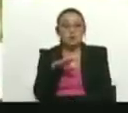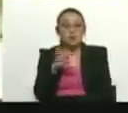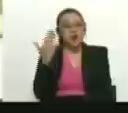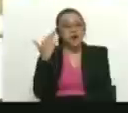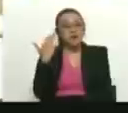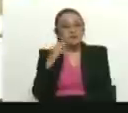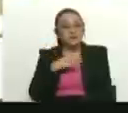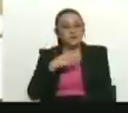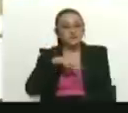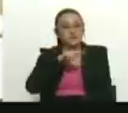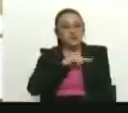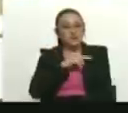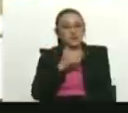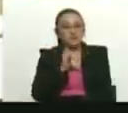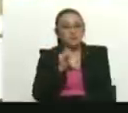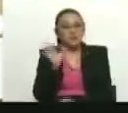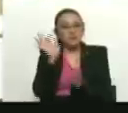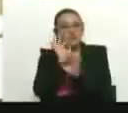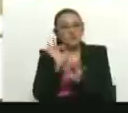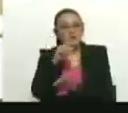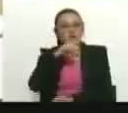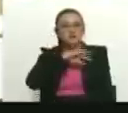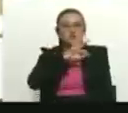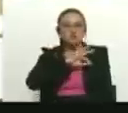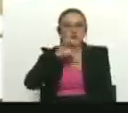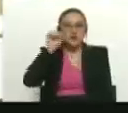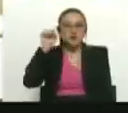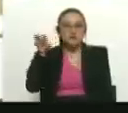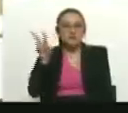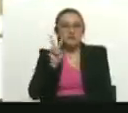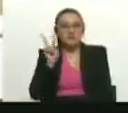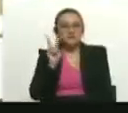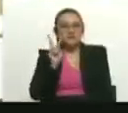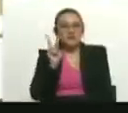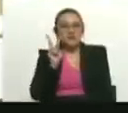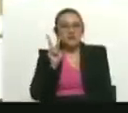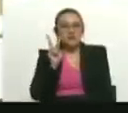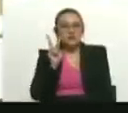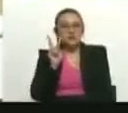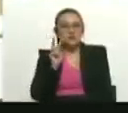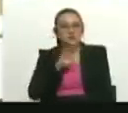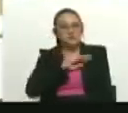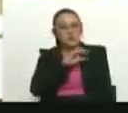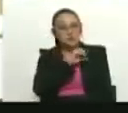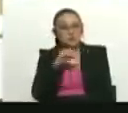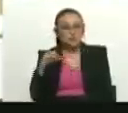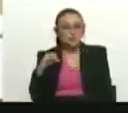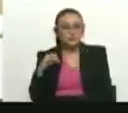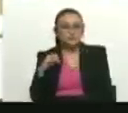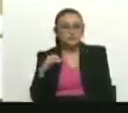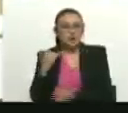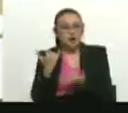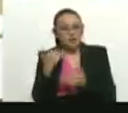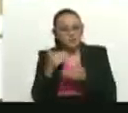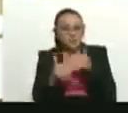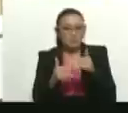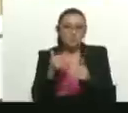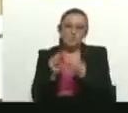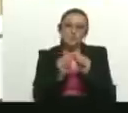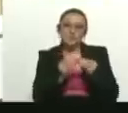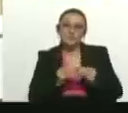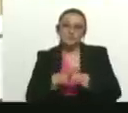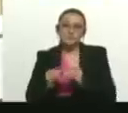tuvimos en el modelo del socialismo venezolano con particularidades nuestras. Vamos paso a paso